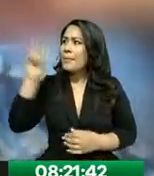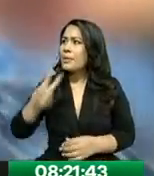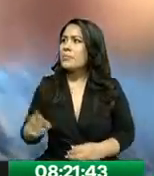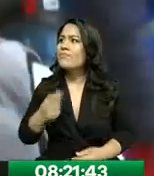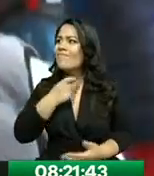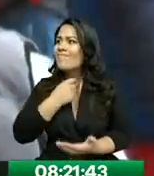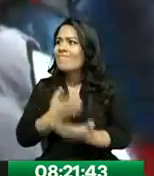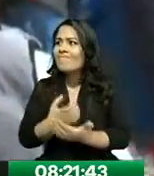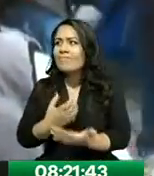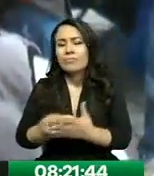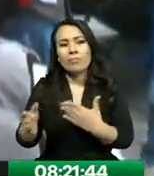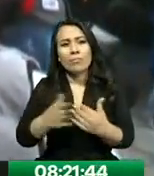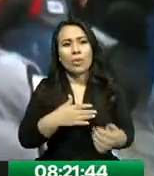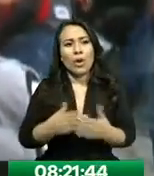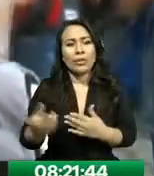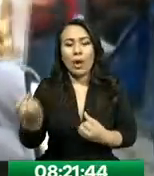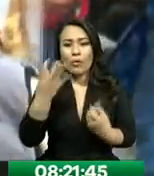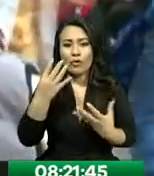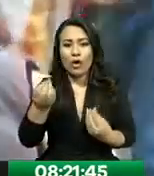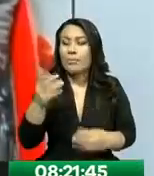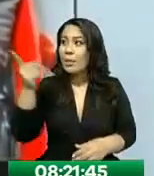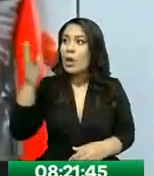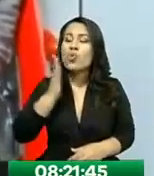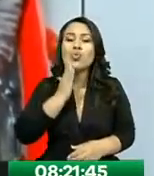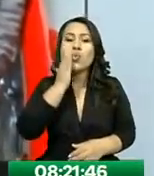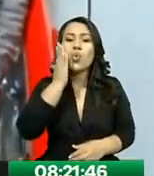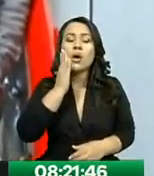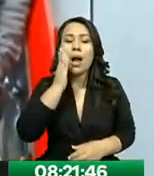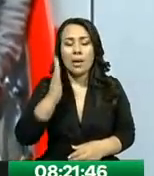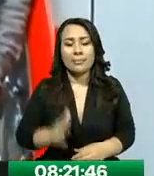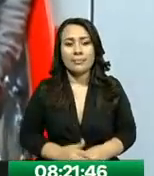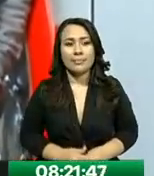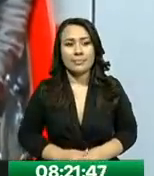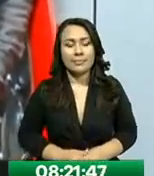estemos en crisis. Con imágenes de José Cedeño, desde Tulcán, informa Miriam Enríquez.